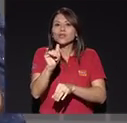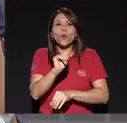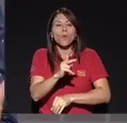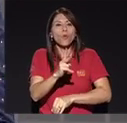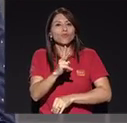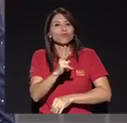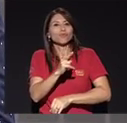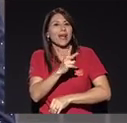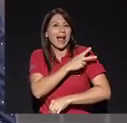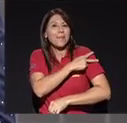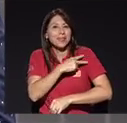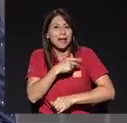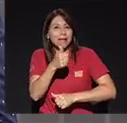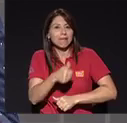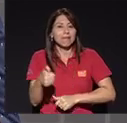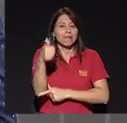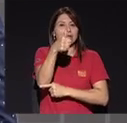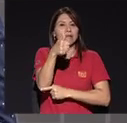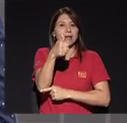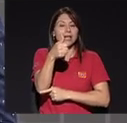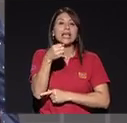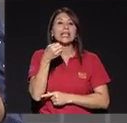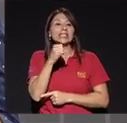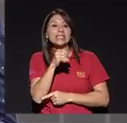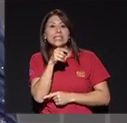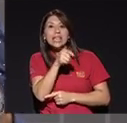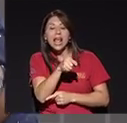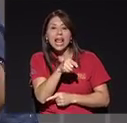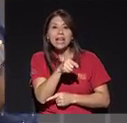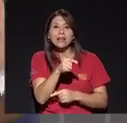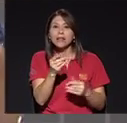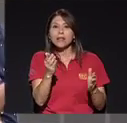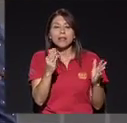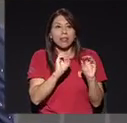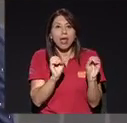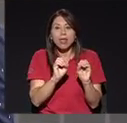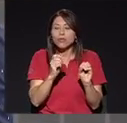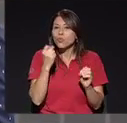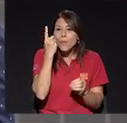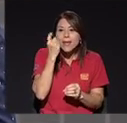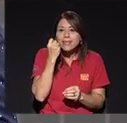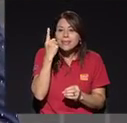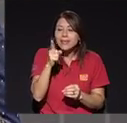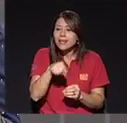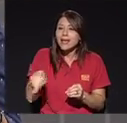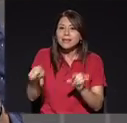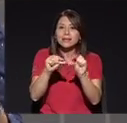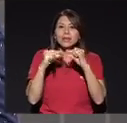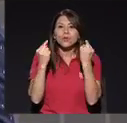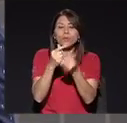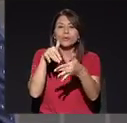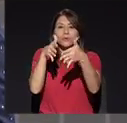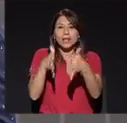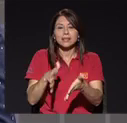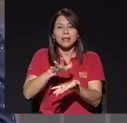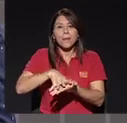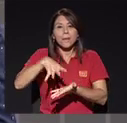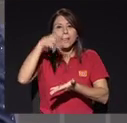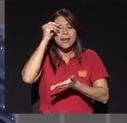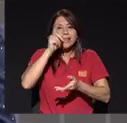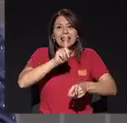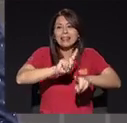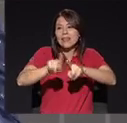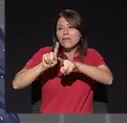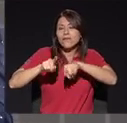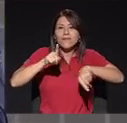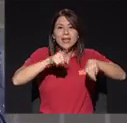él no tiene apertura a valorar, a asumir y a entender que el grupo de estudiantes al que está capacitando aprende de una manera